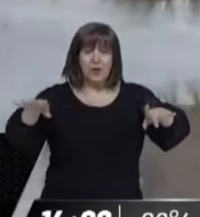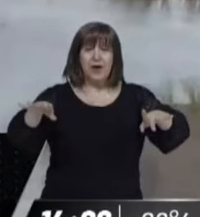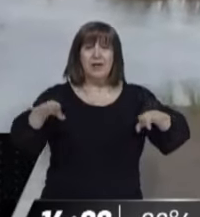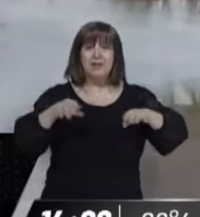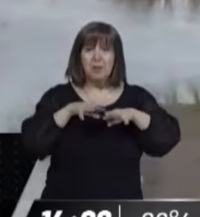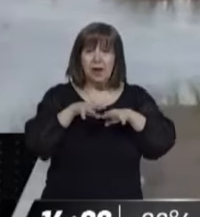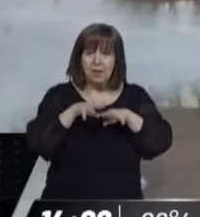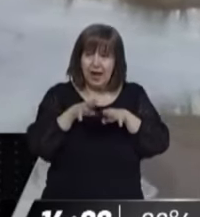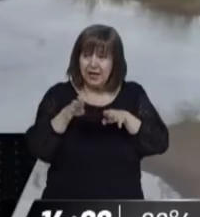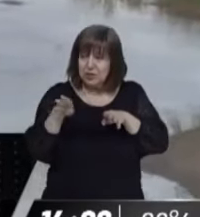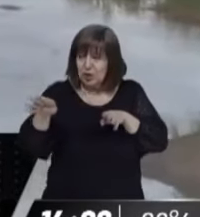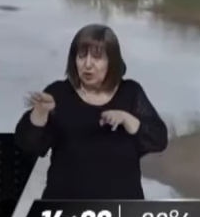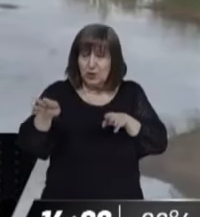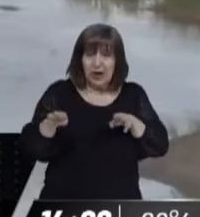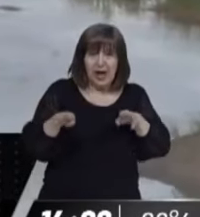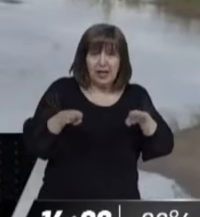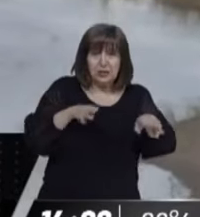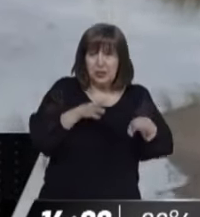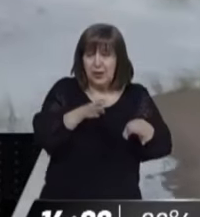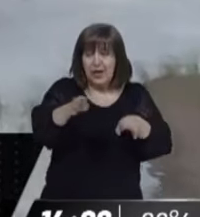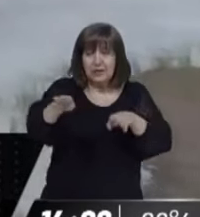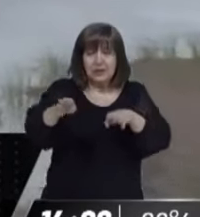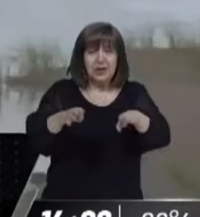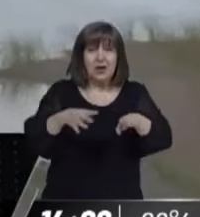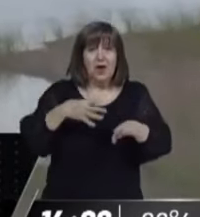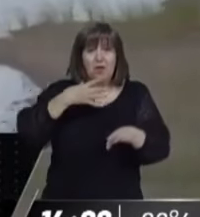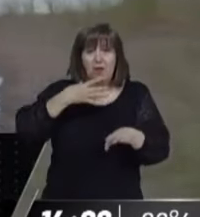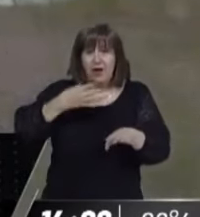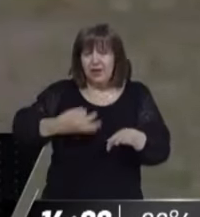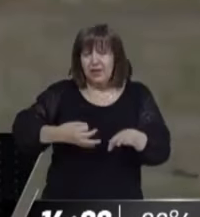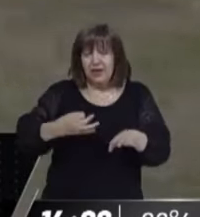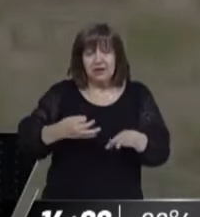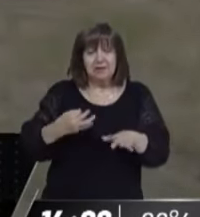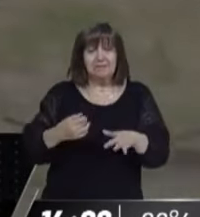pero lo que pasa es que hacía tanto tiempo, todos esos guadales de